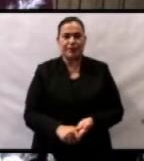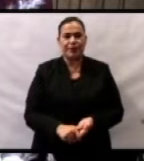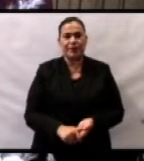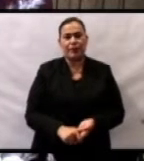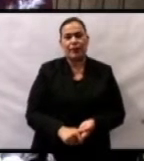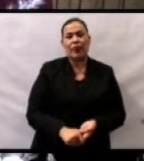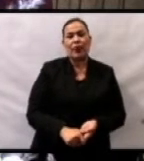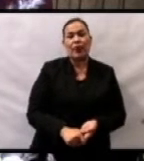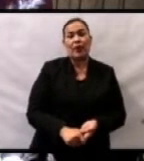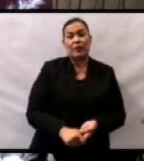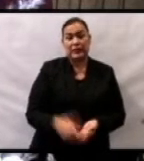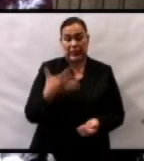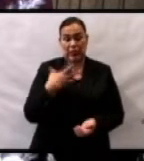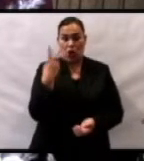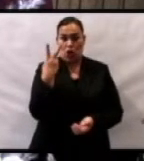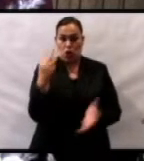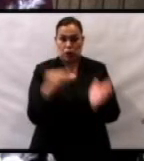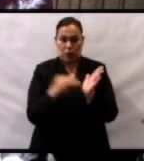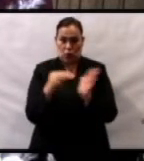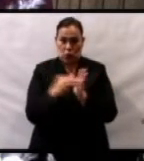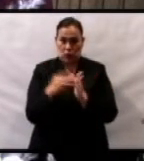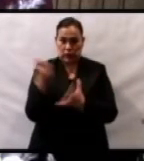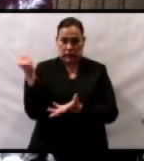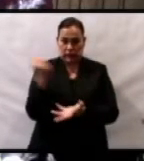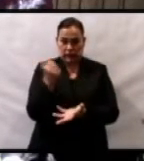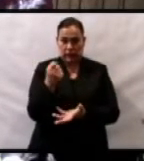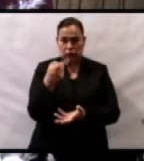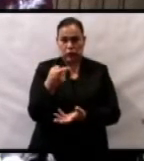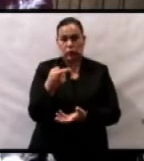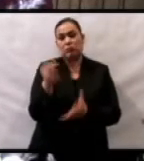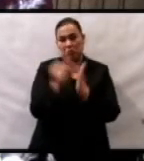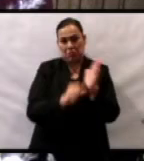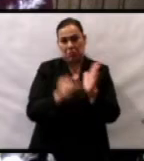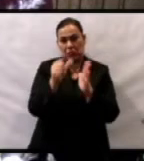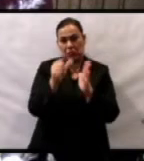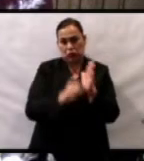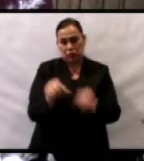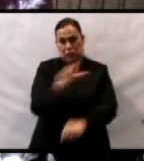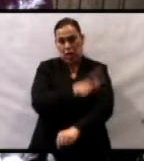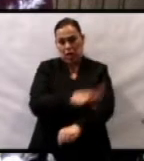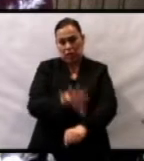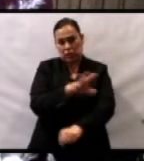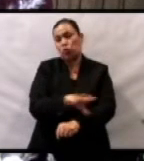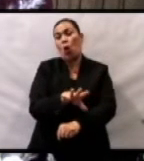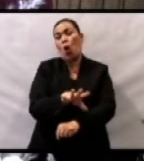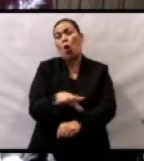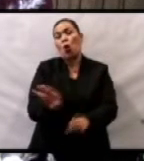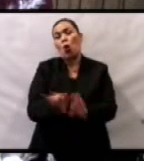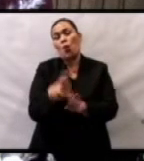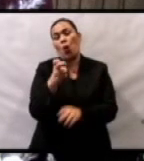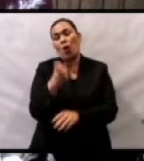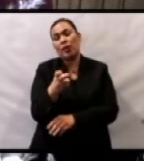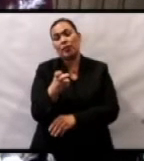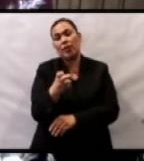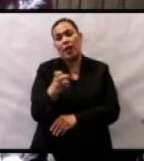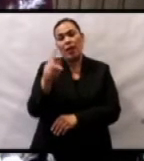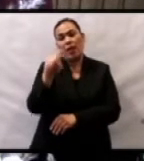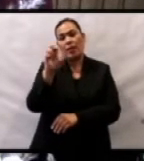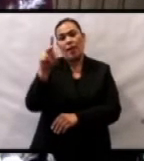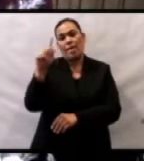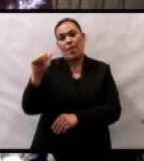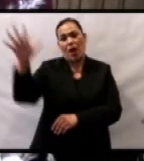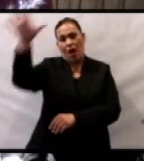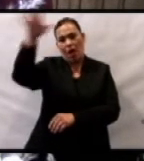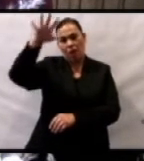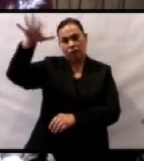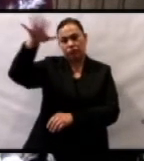Disponer de 2 millones en ahorros por consumo eléctrico gracias a nuestro programa TEPA Iluminado, ese dinero